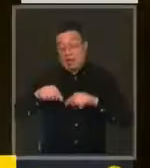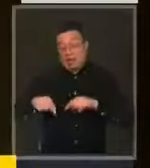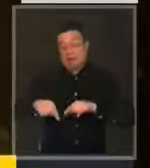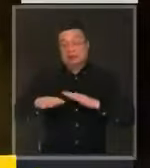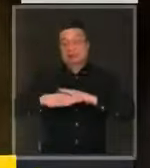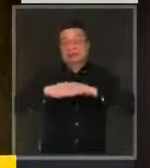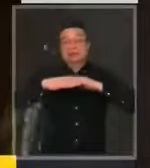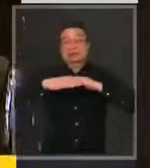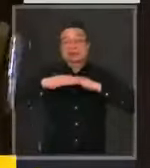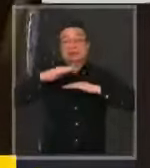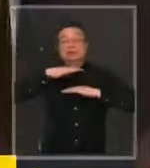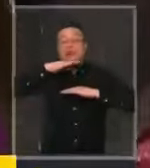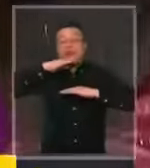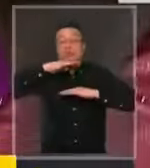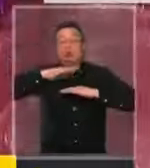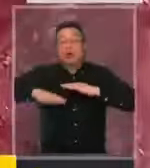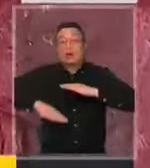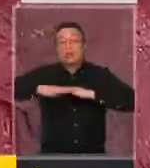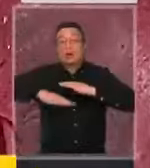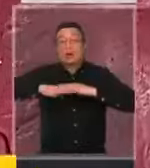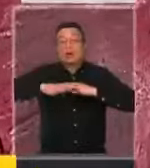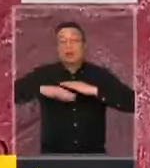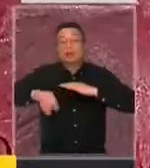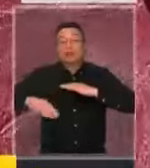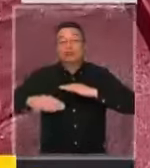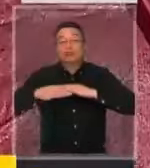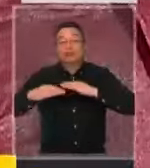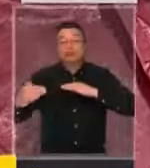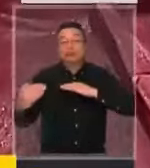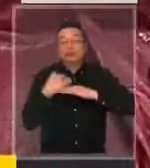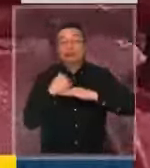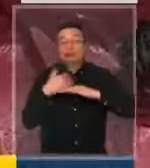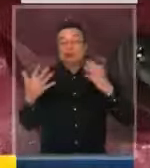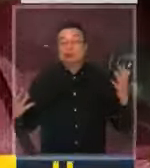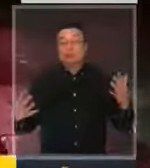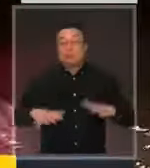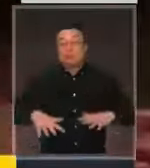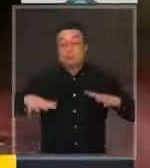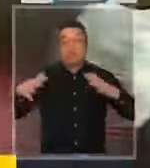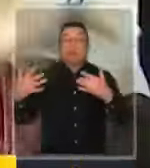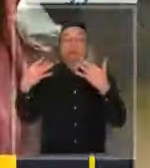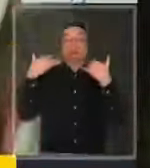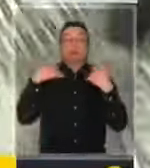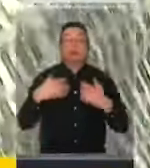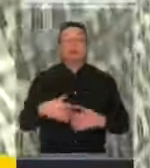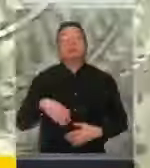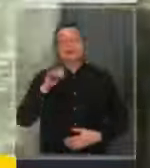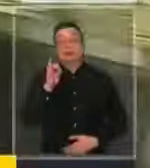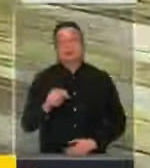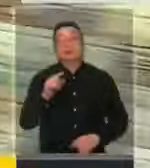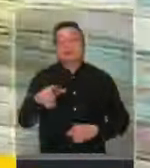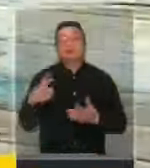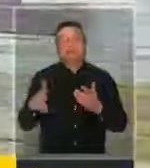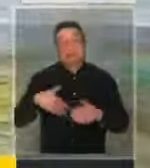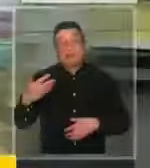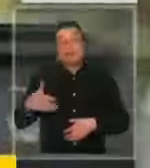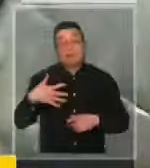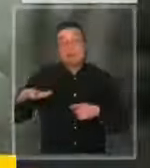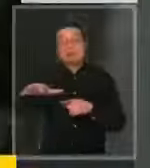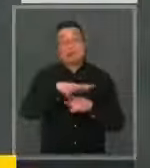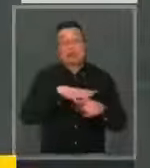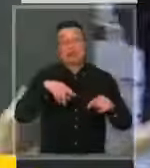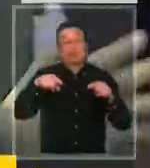Aquí está el límite, mira. Es el límite para que entre. Sí, bueno, este es Cristian, lamentablemente el panorama que se genera a diario